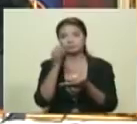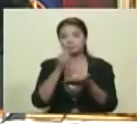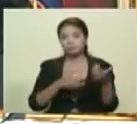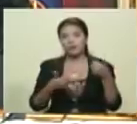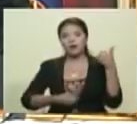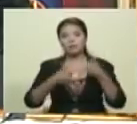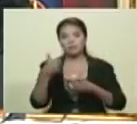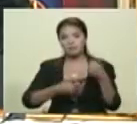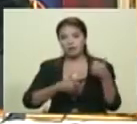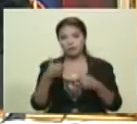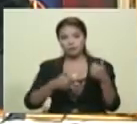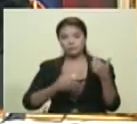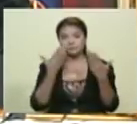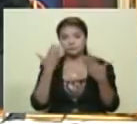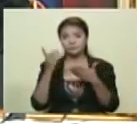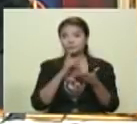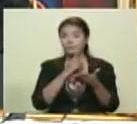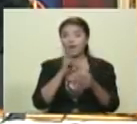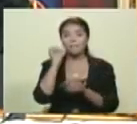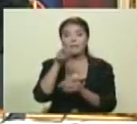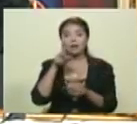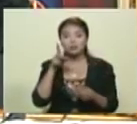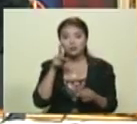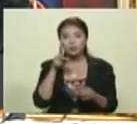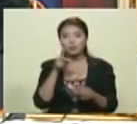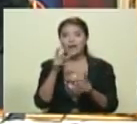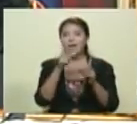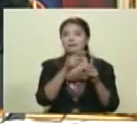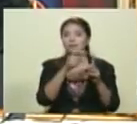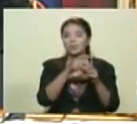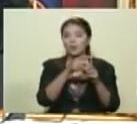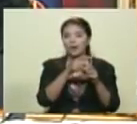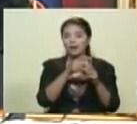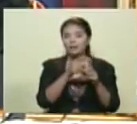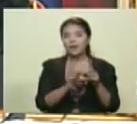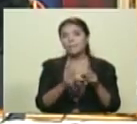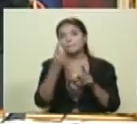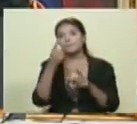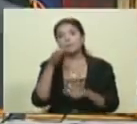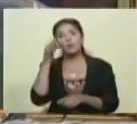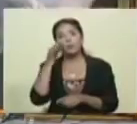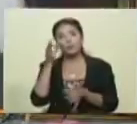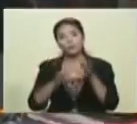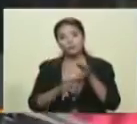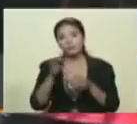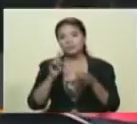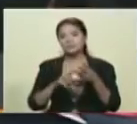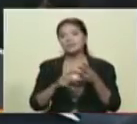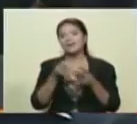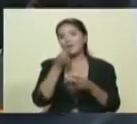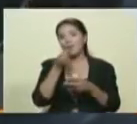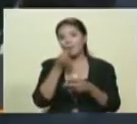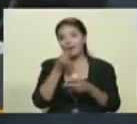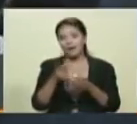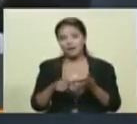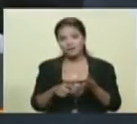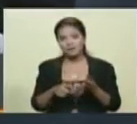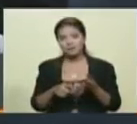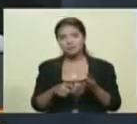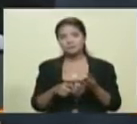Aquí tengo los candidatos, mira, en Amazonas, Acción Democrática, Primero Justicia, COPEI, aquí